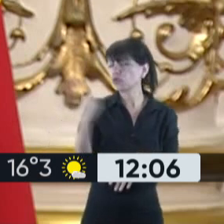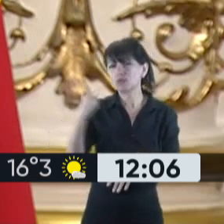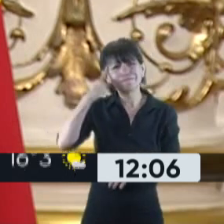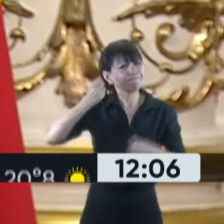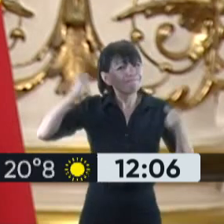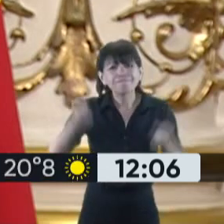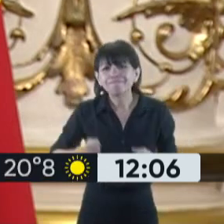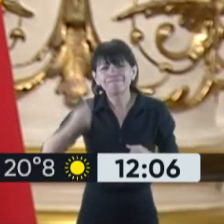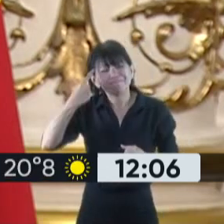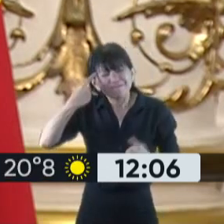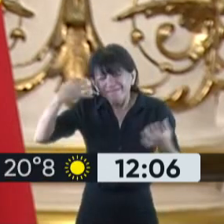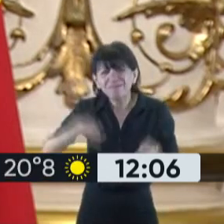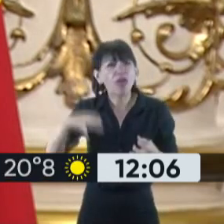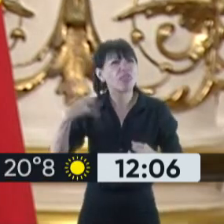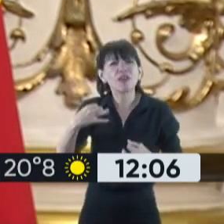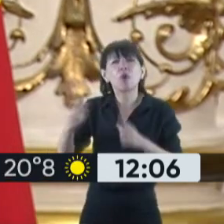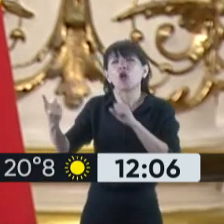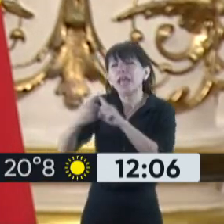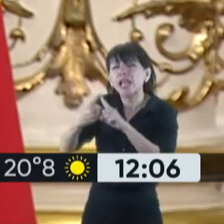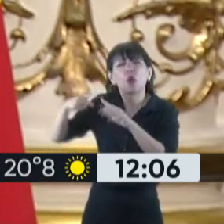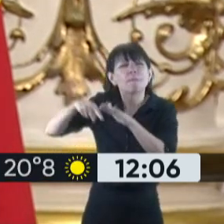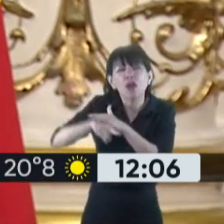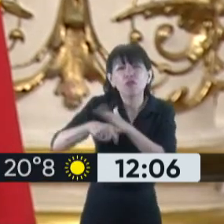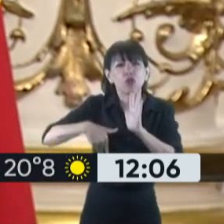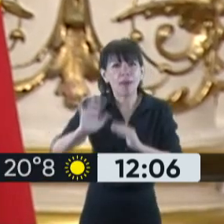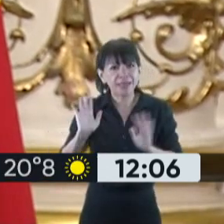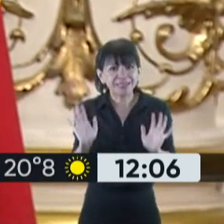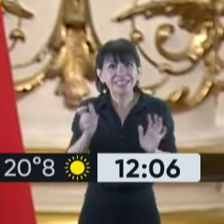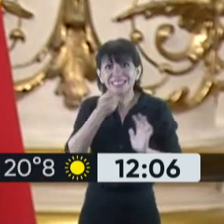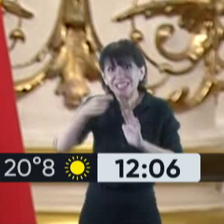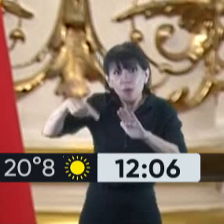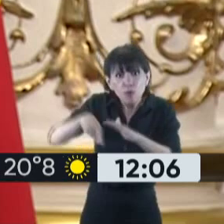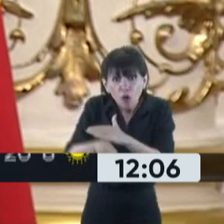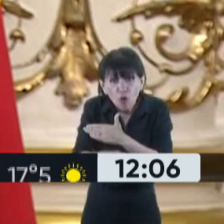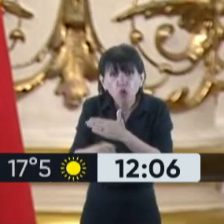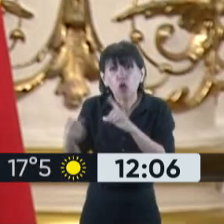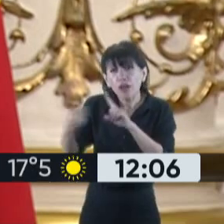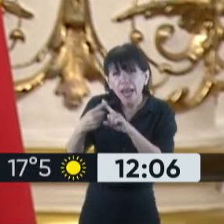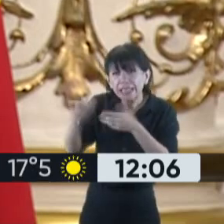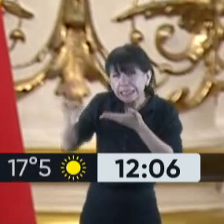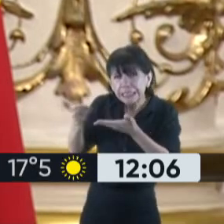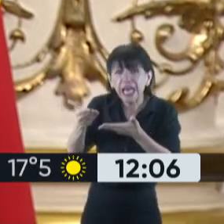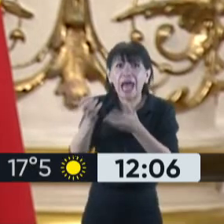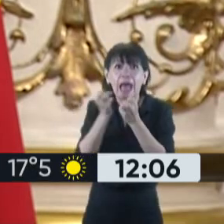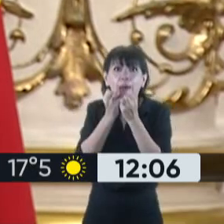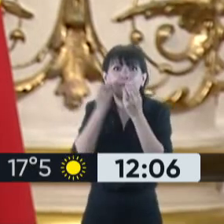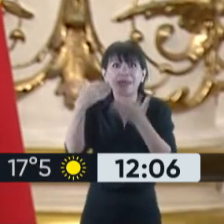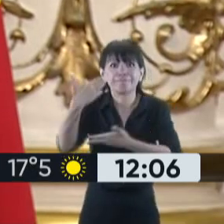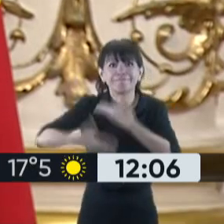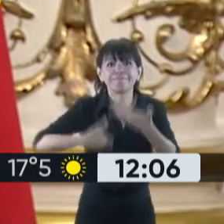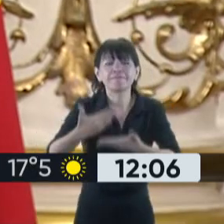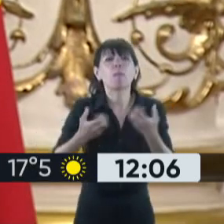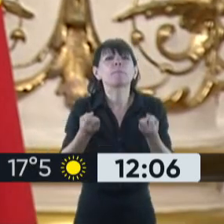que debe ser mucho más profundo y que si lo hacemos más profundo seguramente será mucho más fructífero, porque